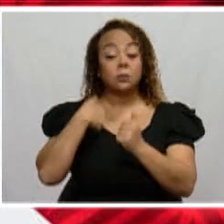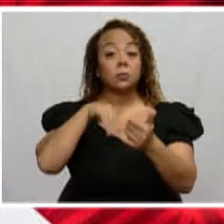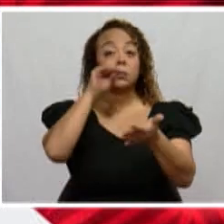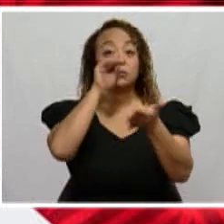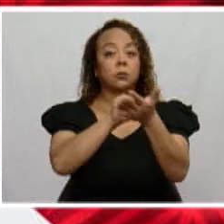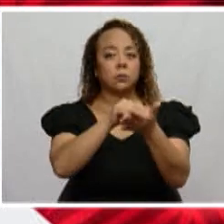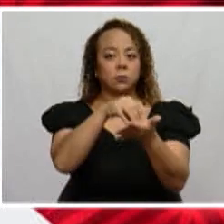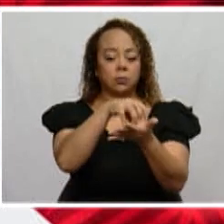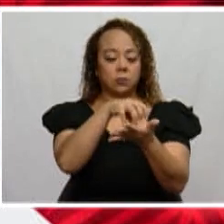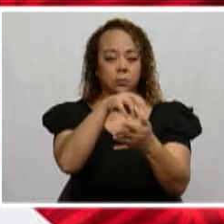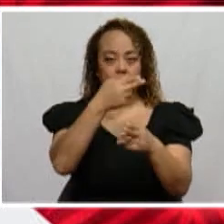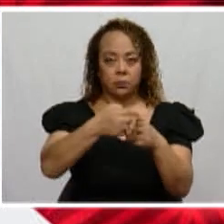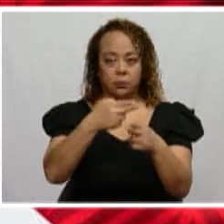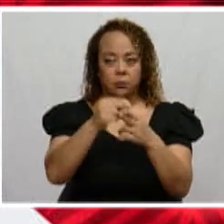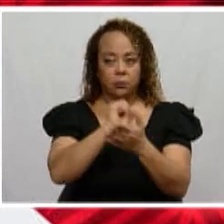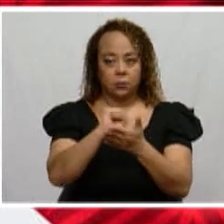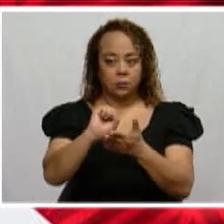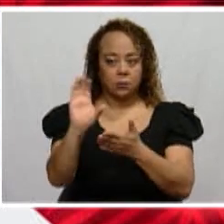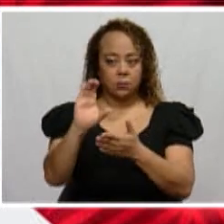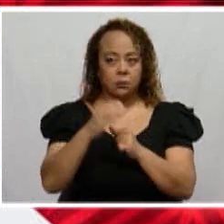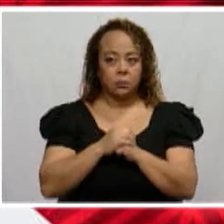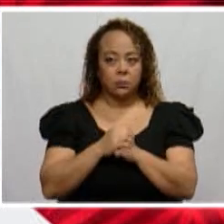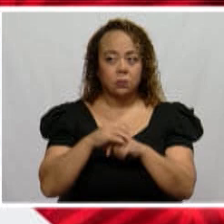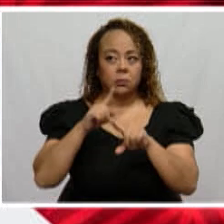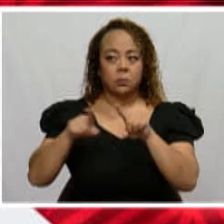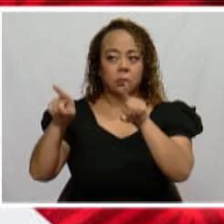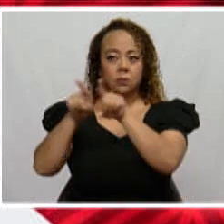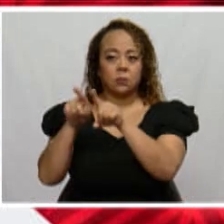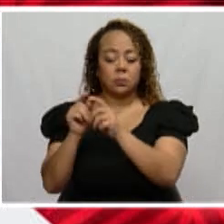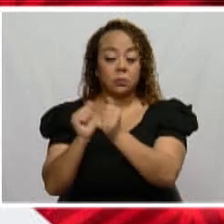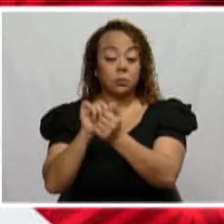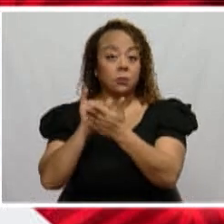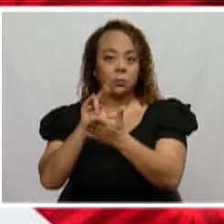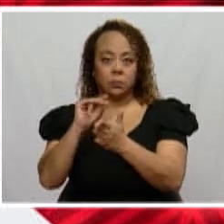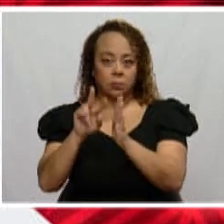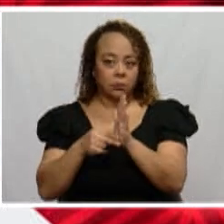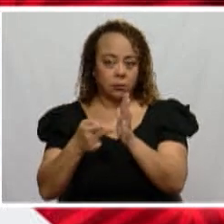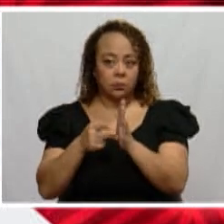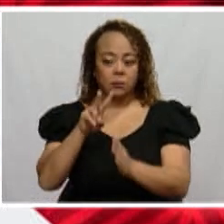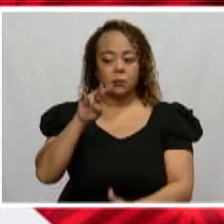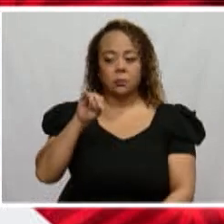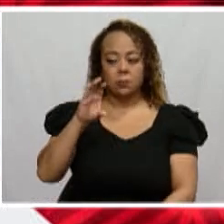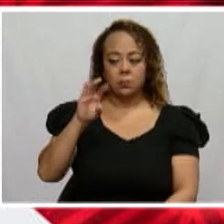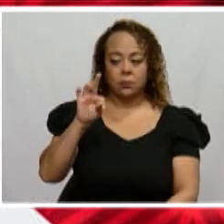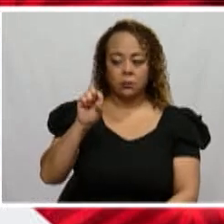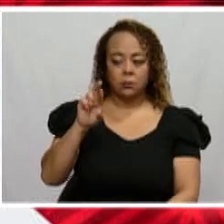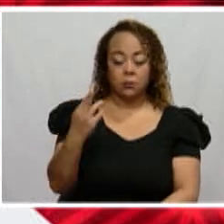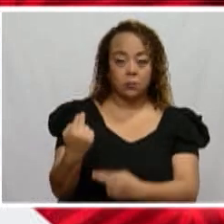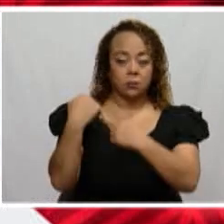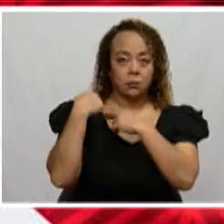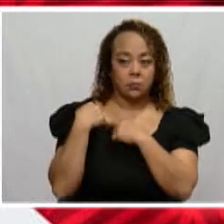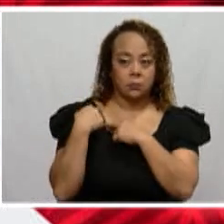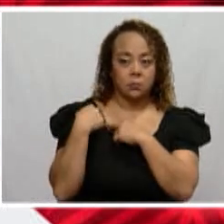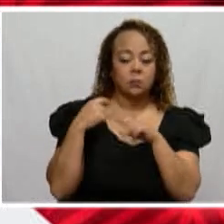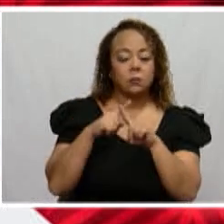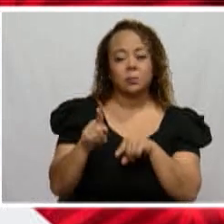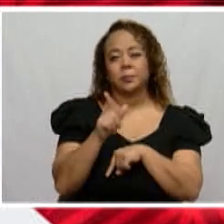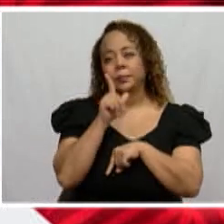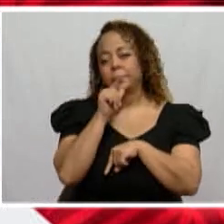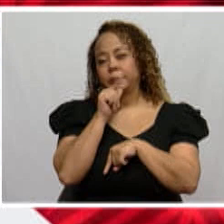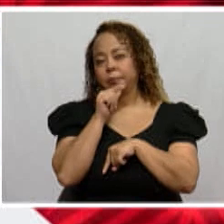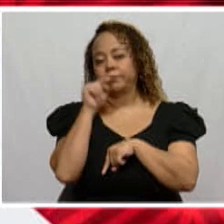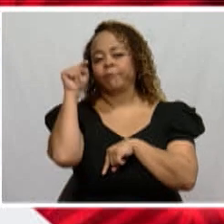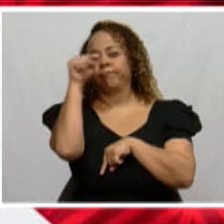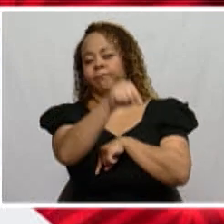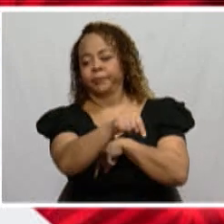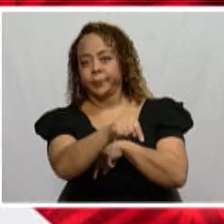a lo de San Carlos pero también con esto no quiero decir que es que Víctor sea el responsable pero a quién van a